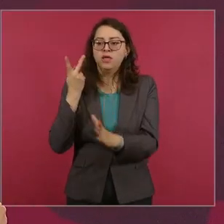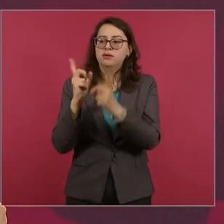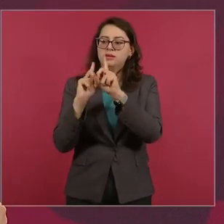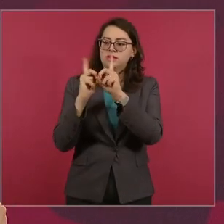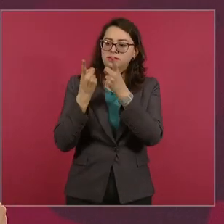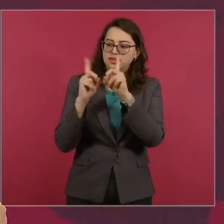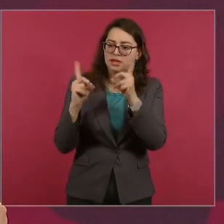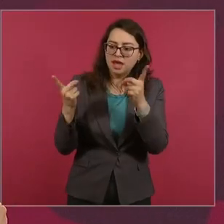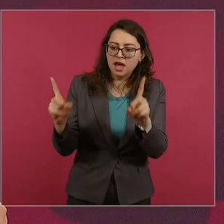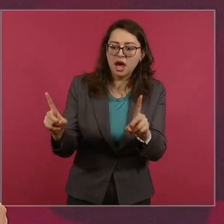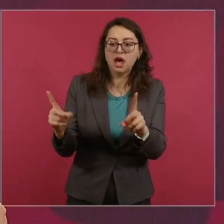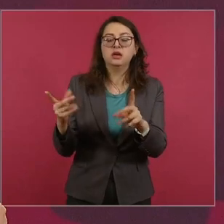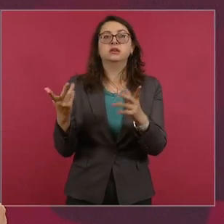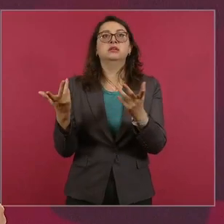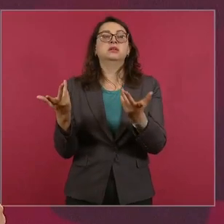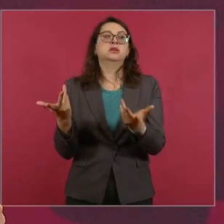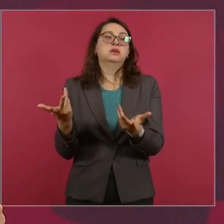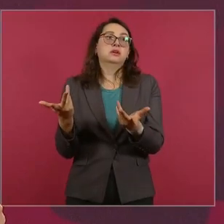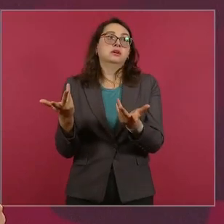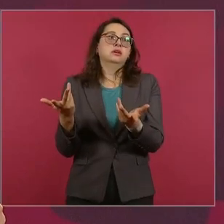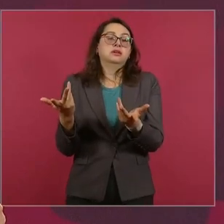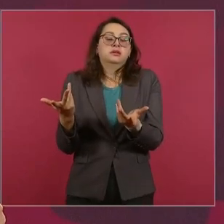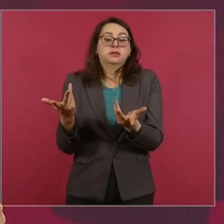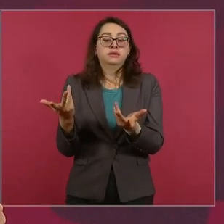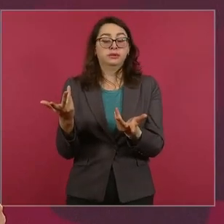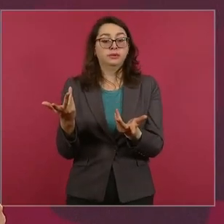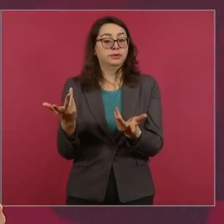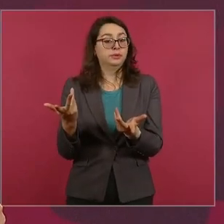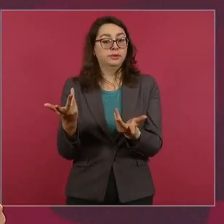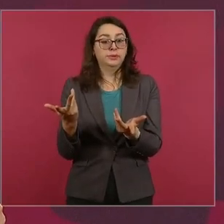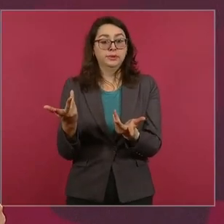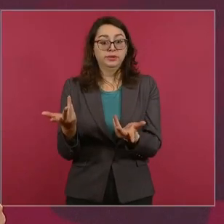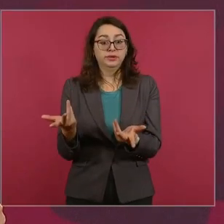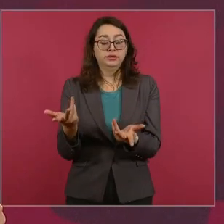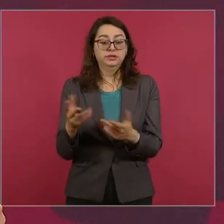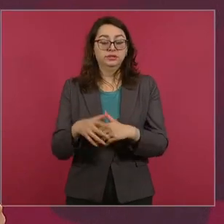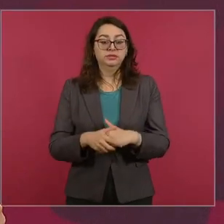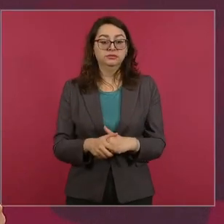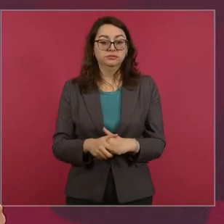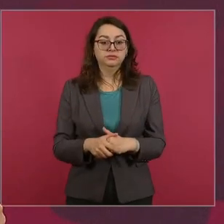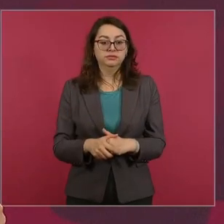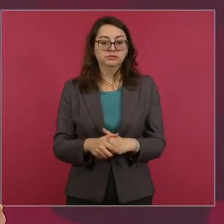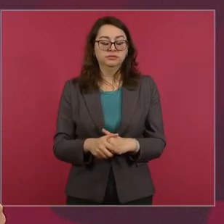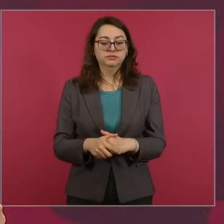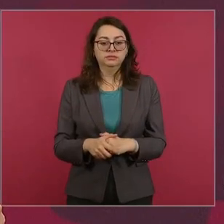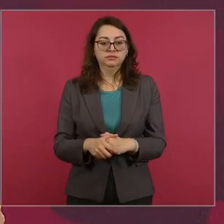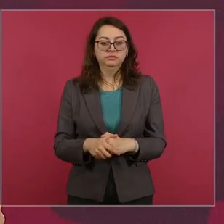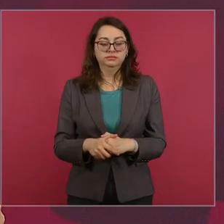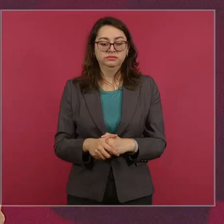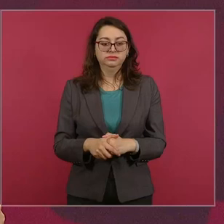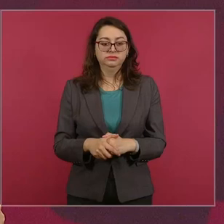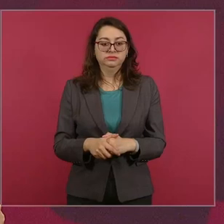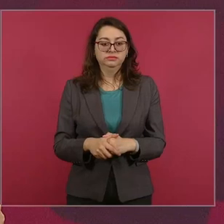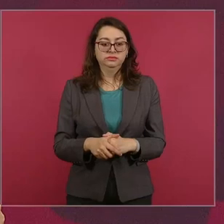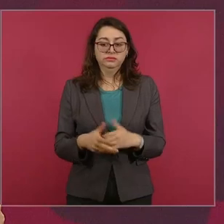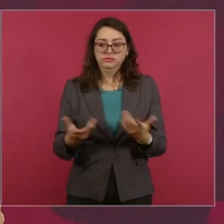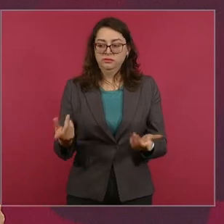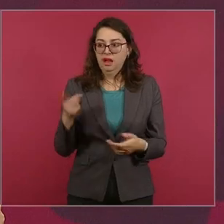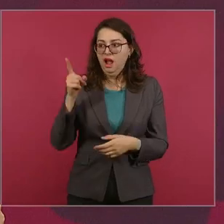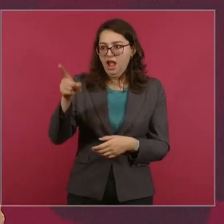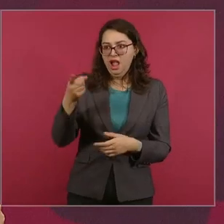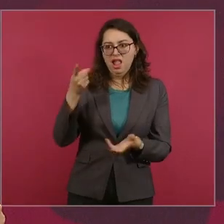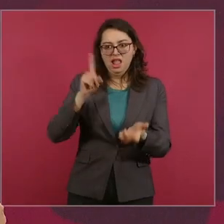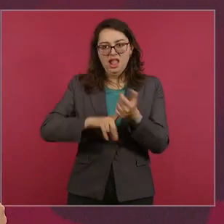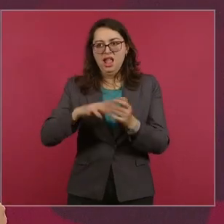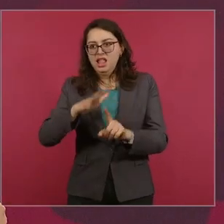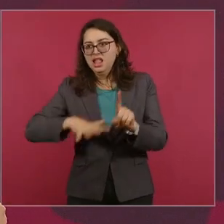dejar de amenazar y de actuar con autoritarismo